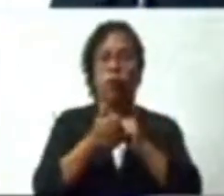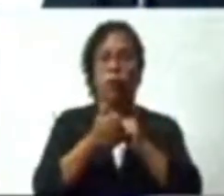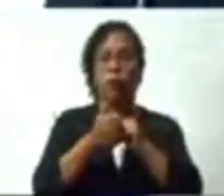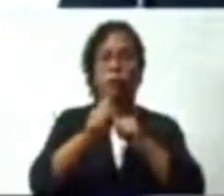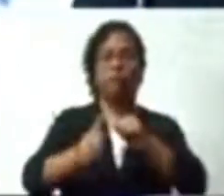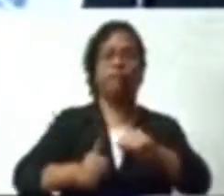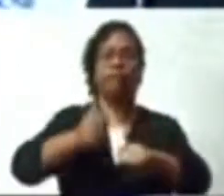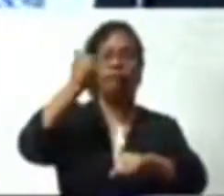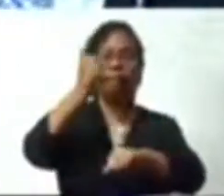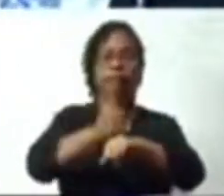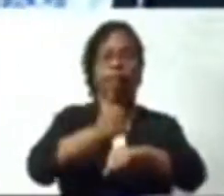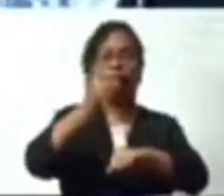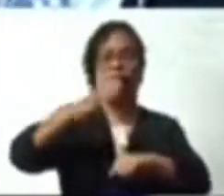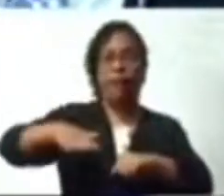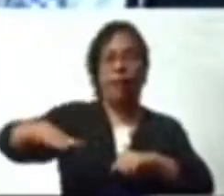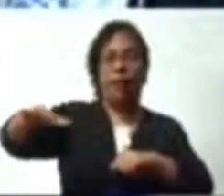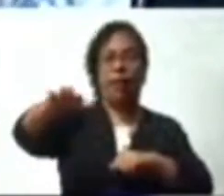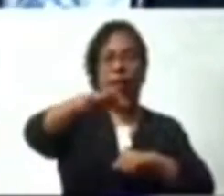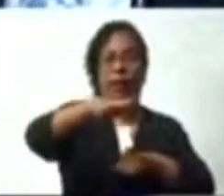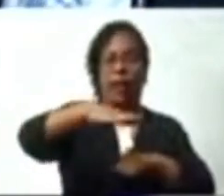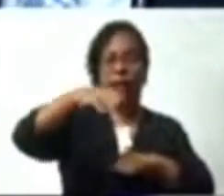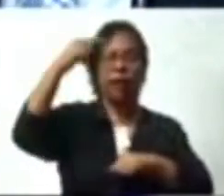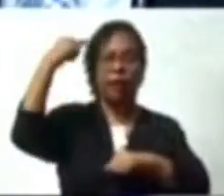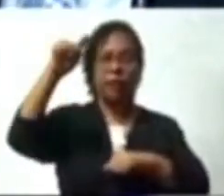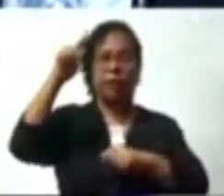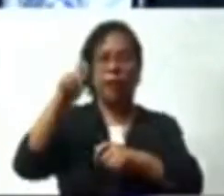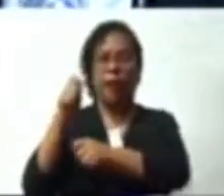del municipio cabecera